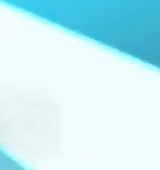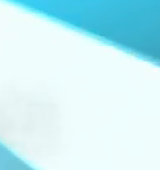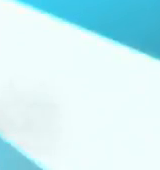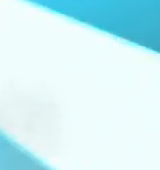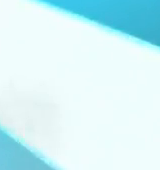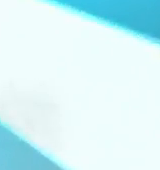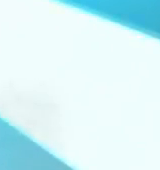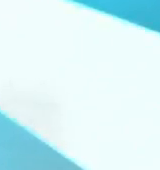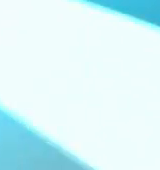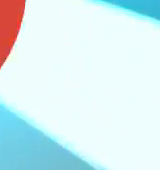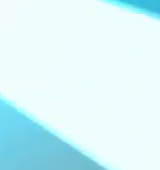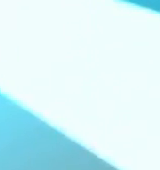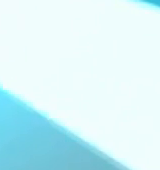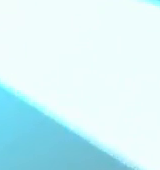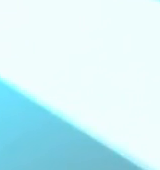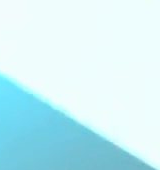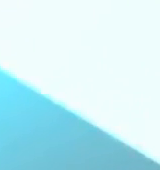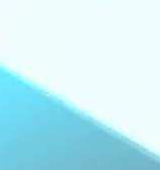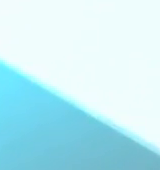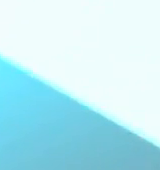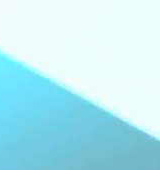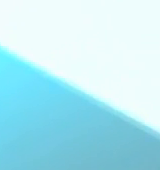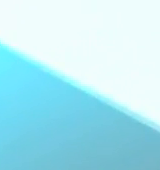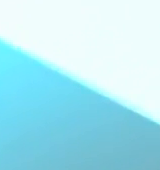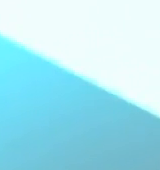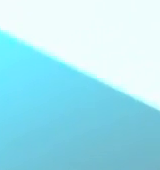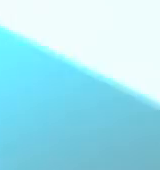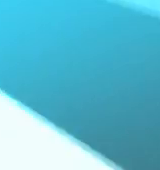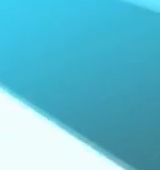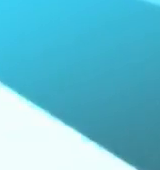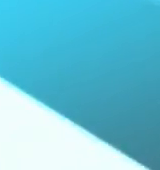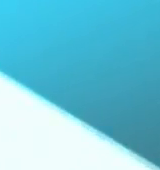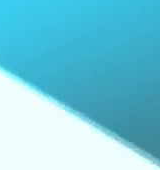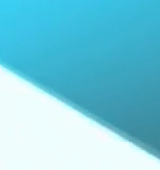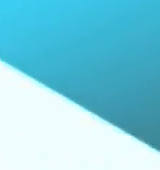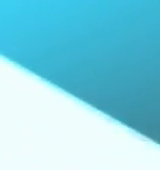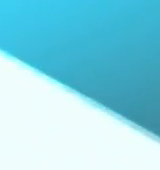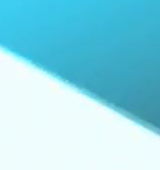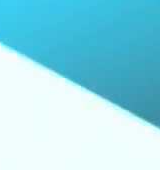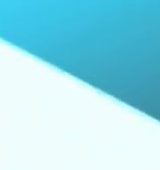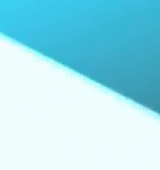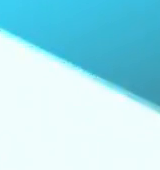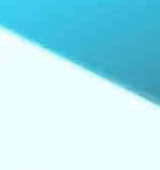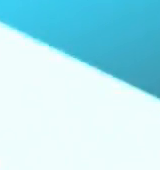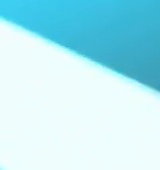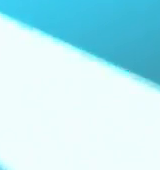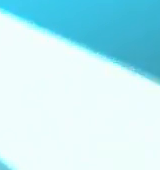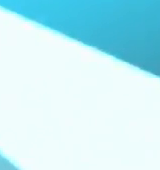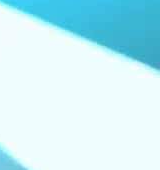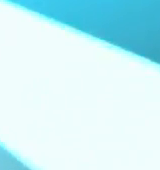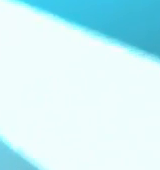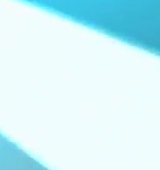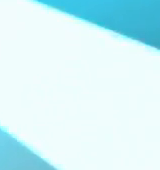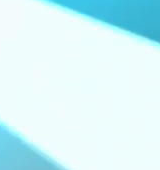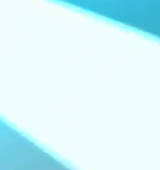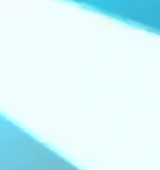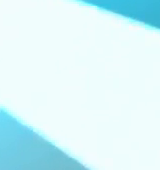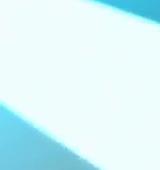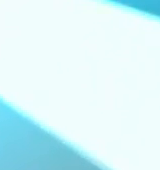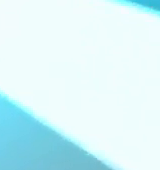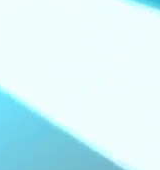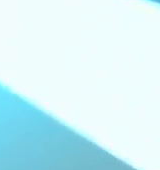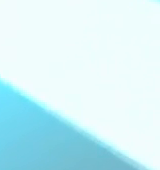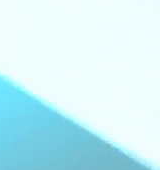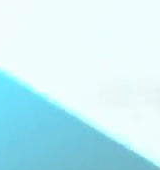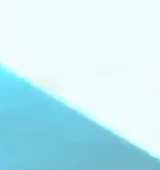parada esperando el camión o familias que estaban a punto de cruzar la calle. Piensen en las consecuencias. ¿Les gustaría que después de una noche de copas, porque se